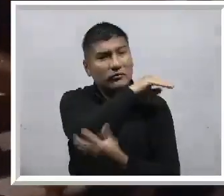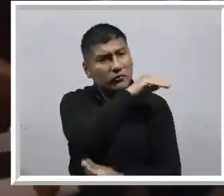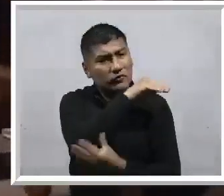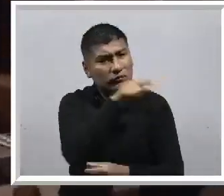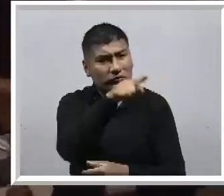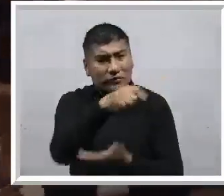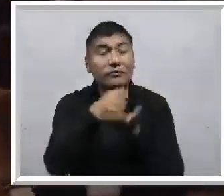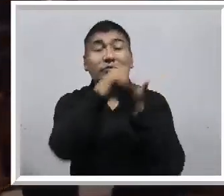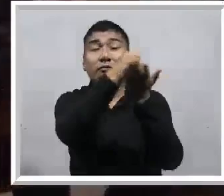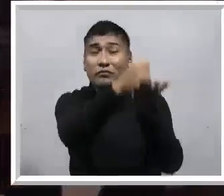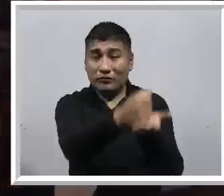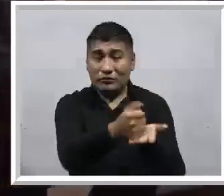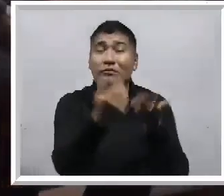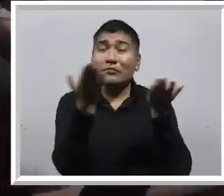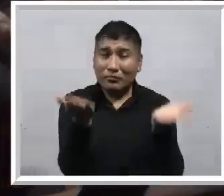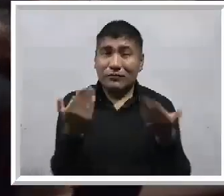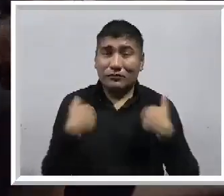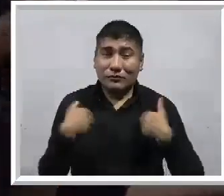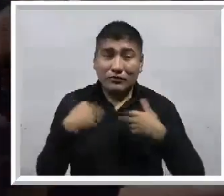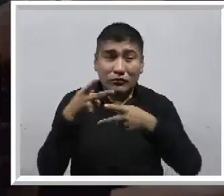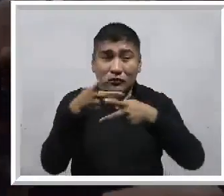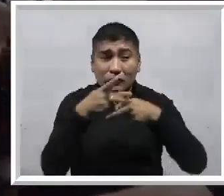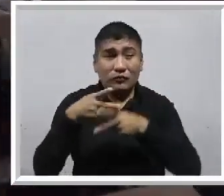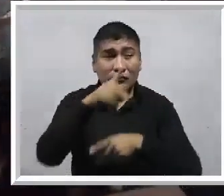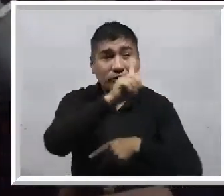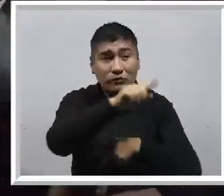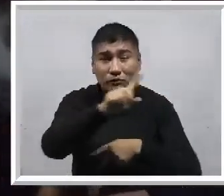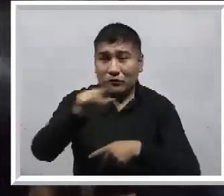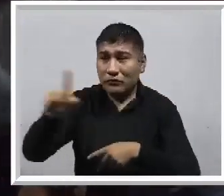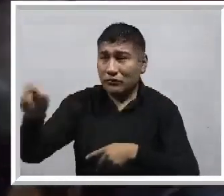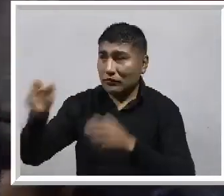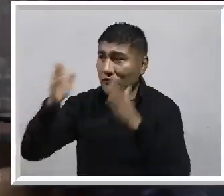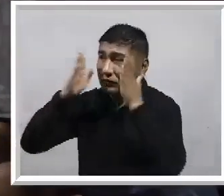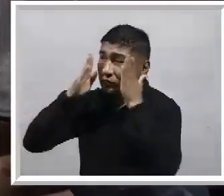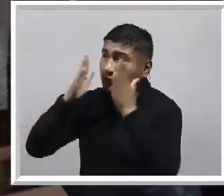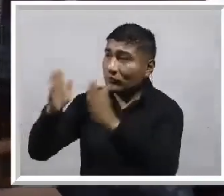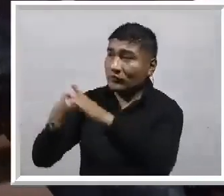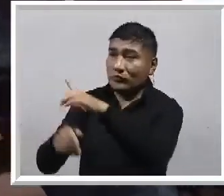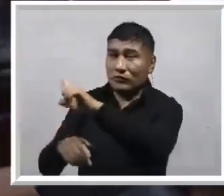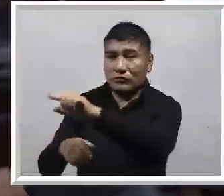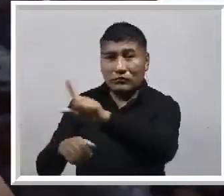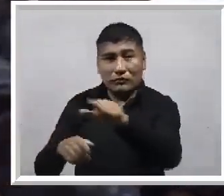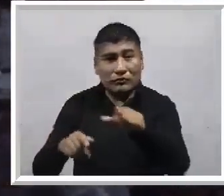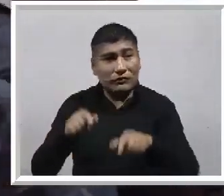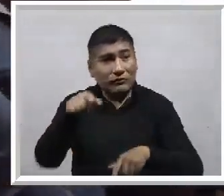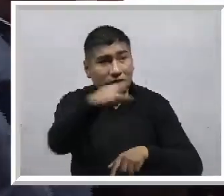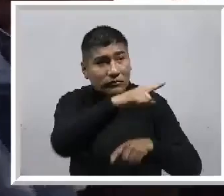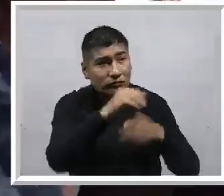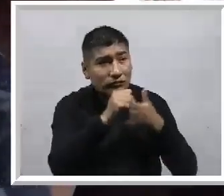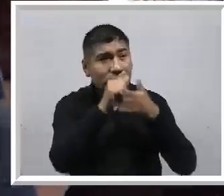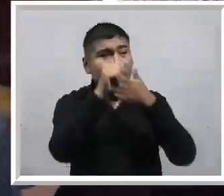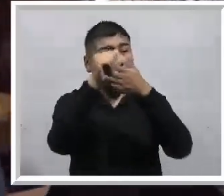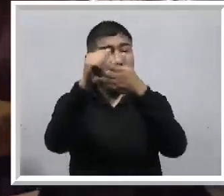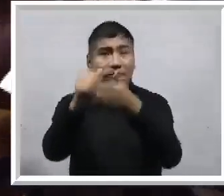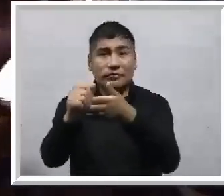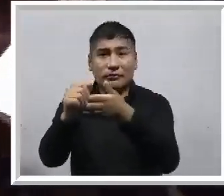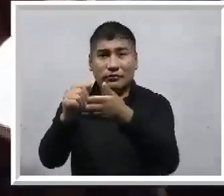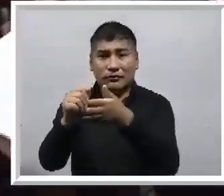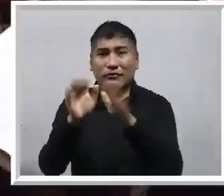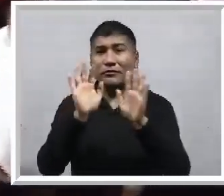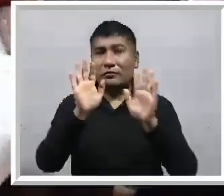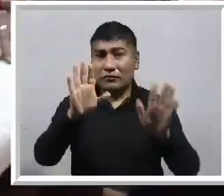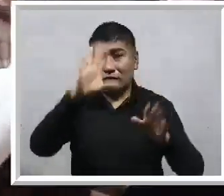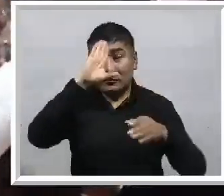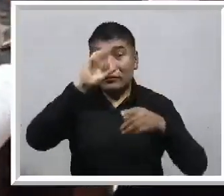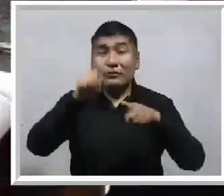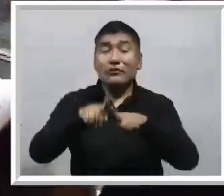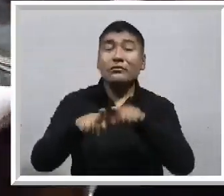Señor hay que tenerlos cuidado a ellos hay que atenderlos hay que guiarlos hermanos